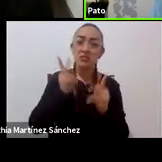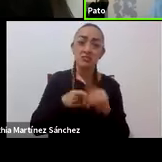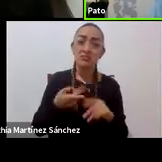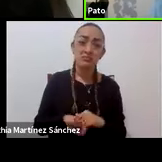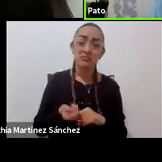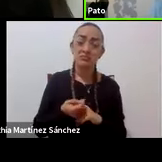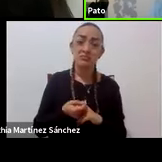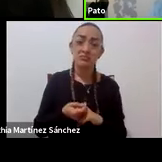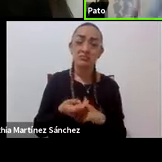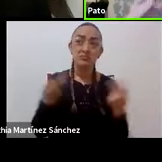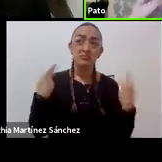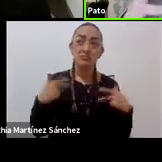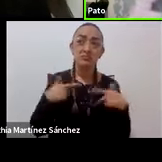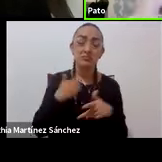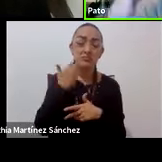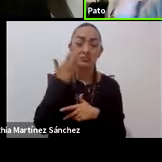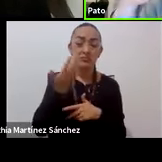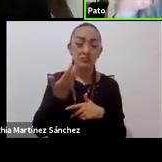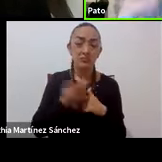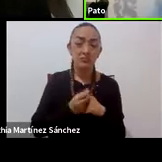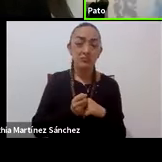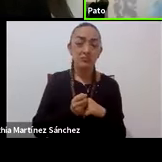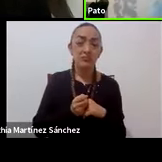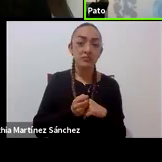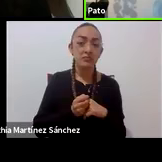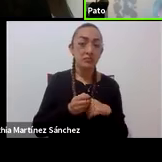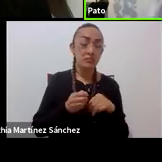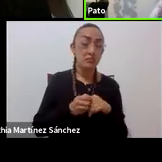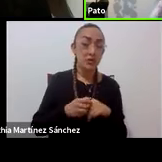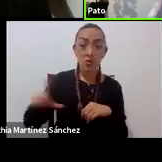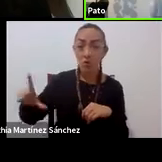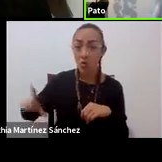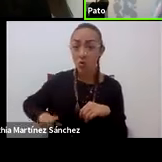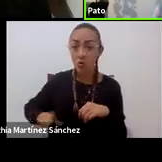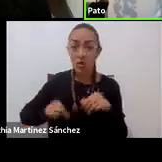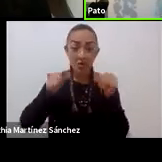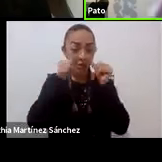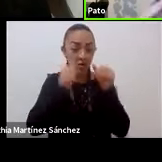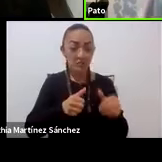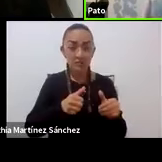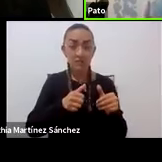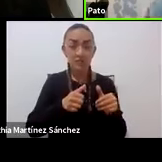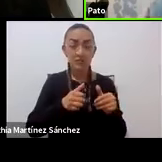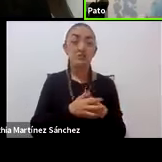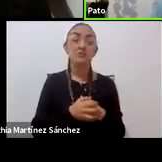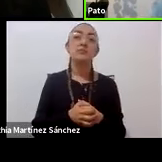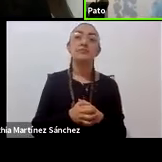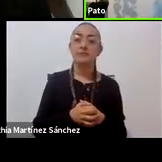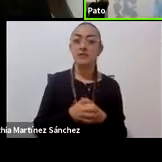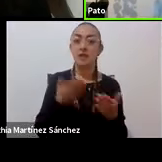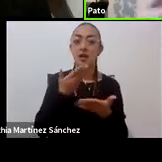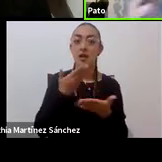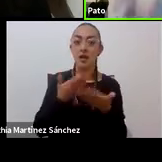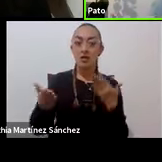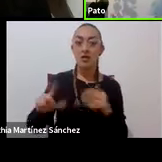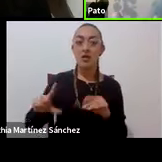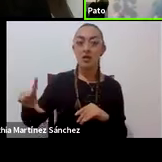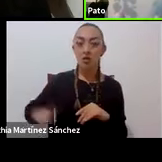gente solo quería ser escuchada por el gobierno. Bueno, imaginemos que hoy estamos ante un gobierno